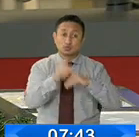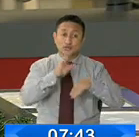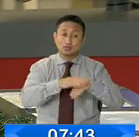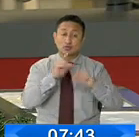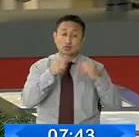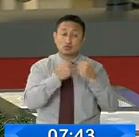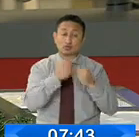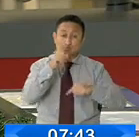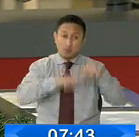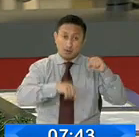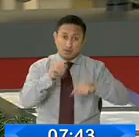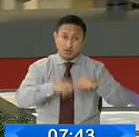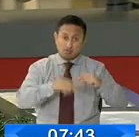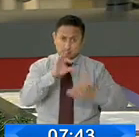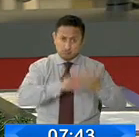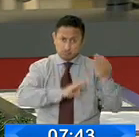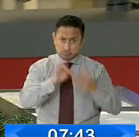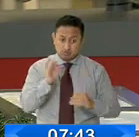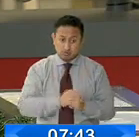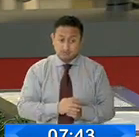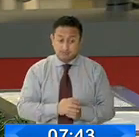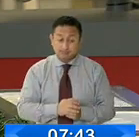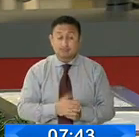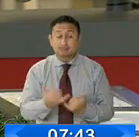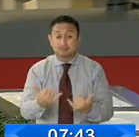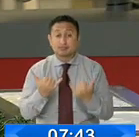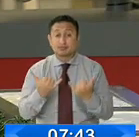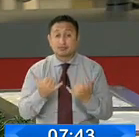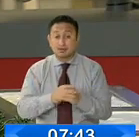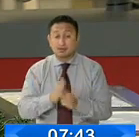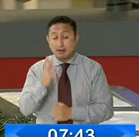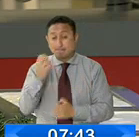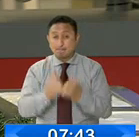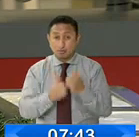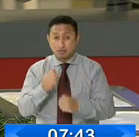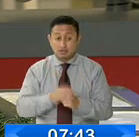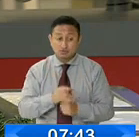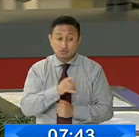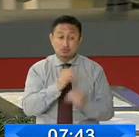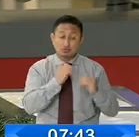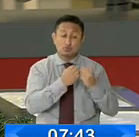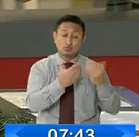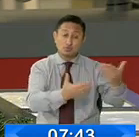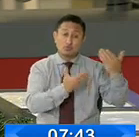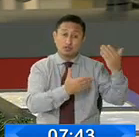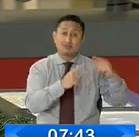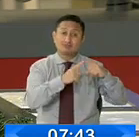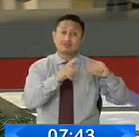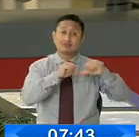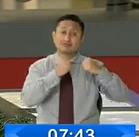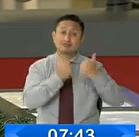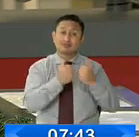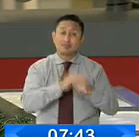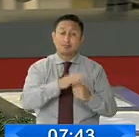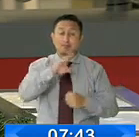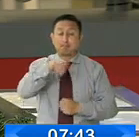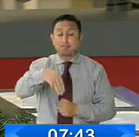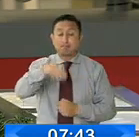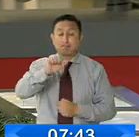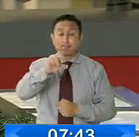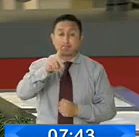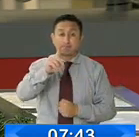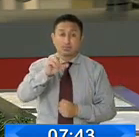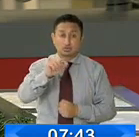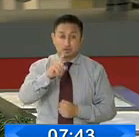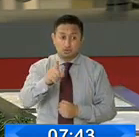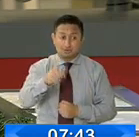movimiento Amigo, aparentemente en medio de las irregularidades. La organización política del ex analista Daniel Mendoza, procesado por la construcción